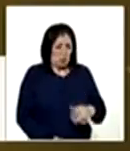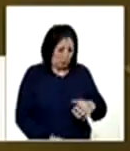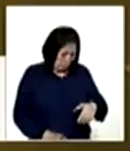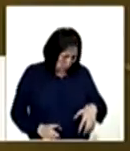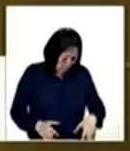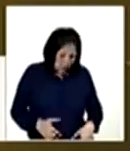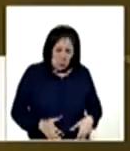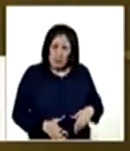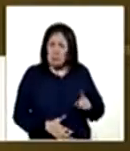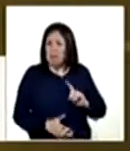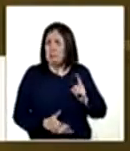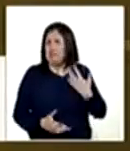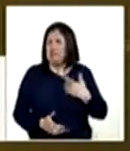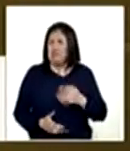no se puede ni siquiera sostener.